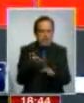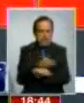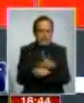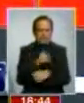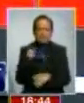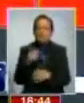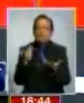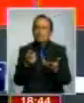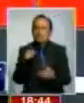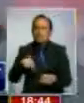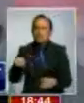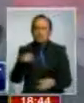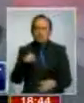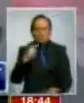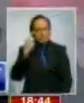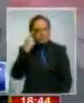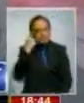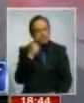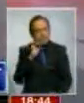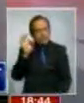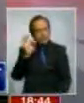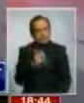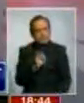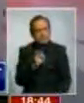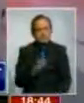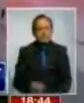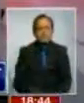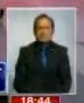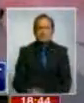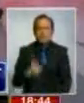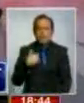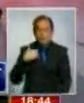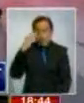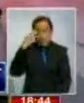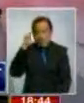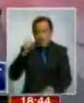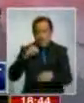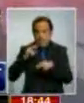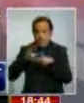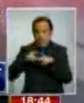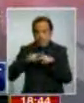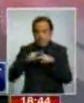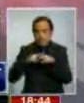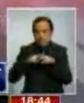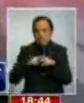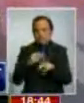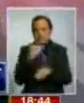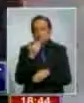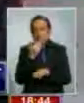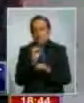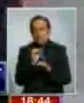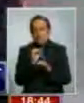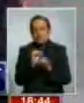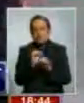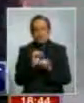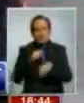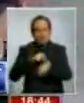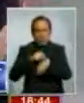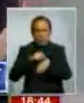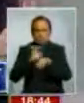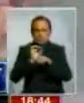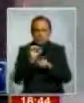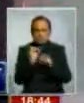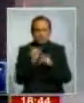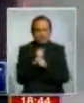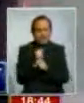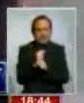¿Cómo recibe ese porcentaje? Mira, yo creo que es una nota provisoria nomás, porque hemos trabajado relativamente